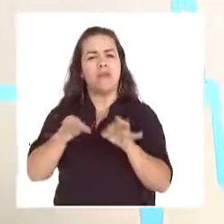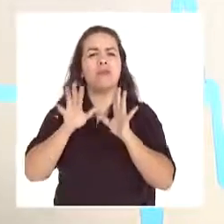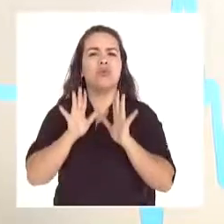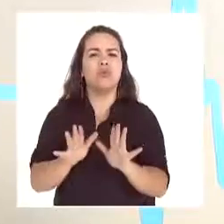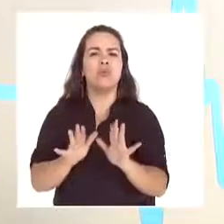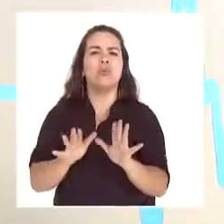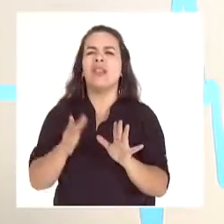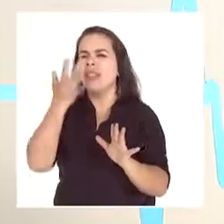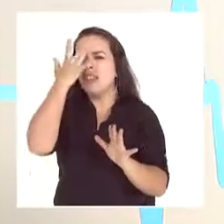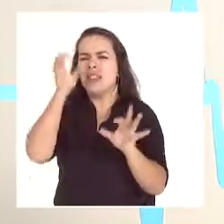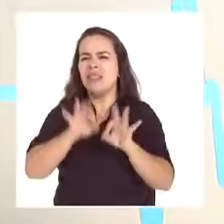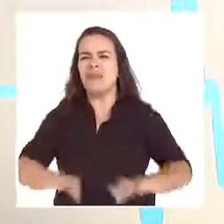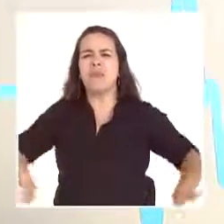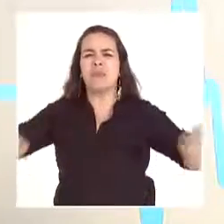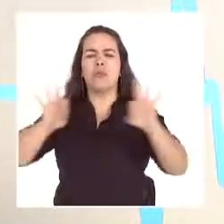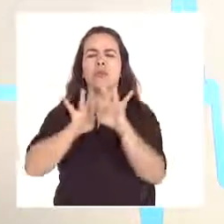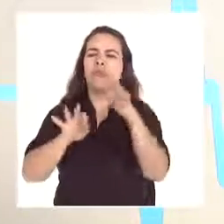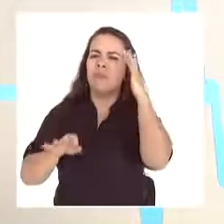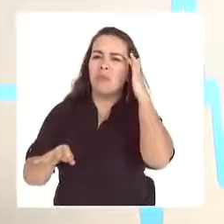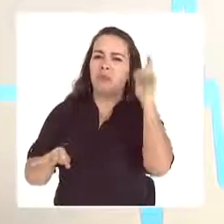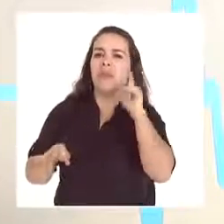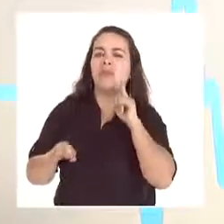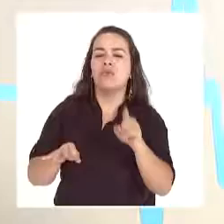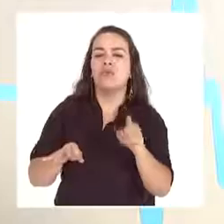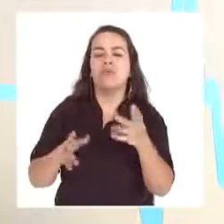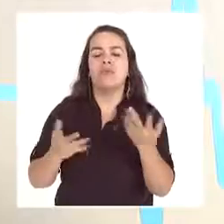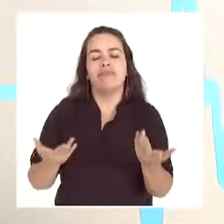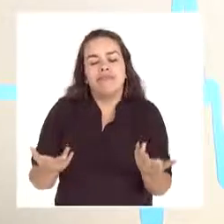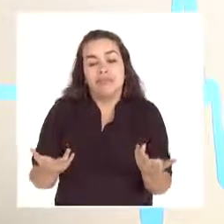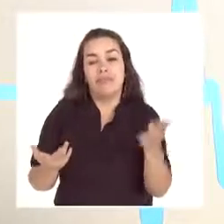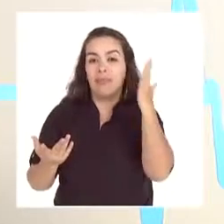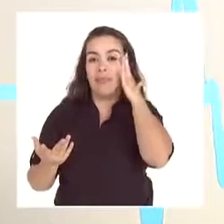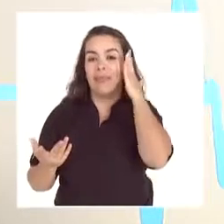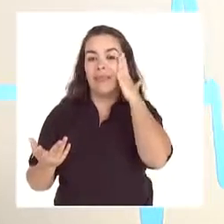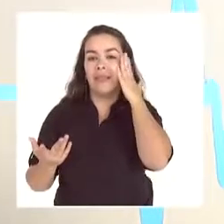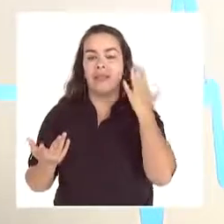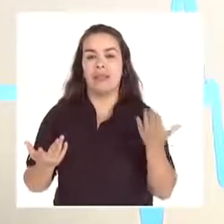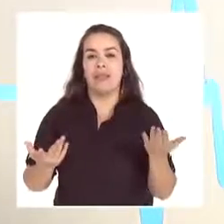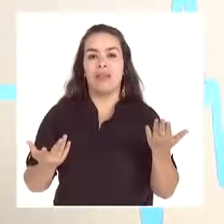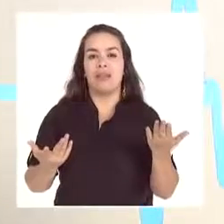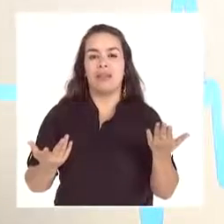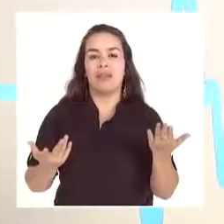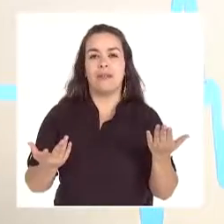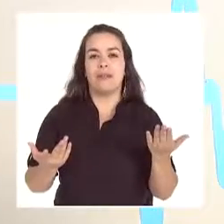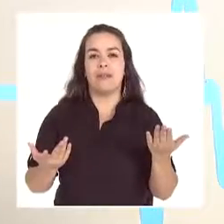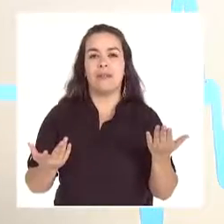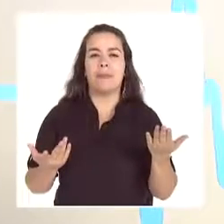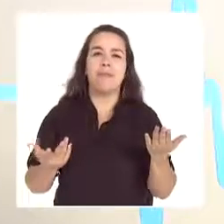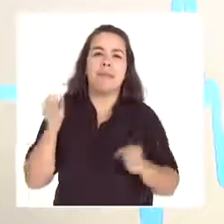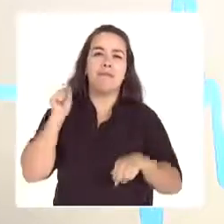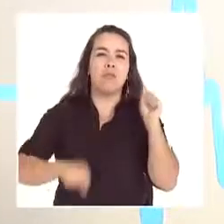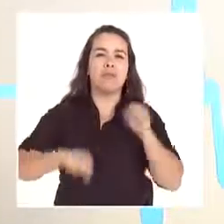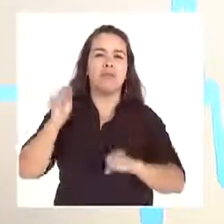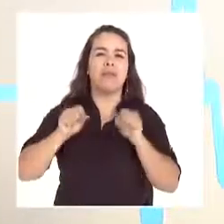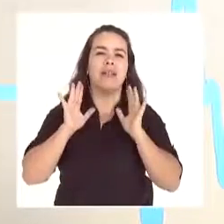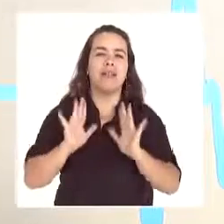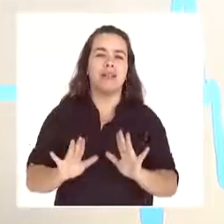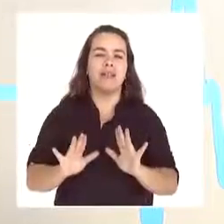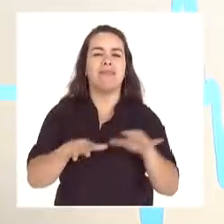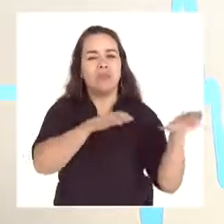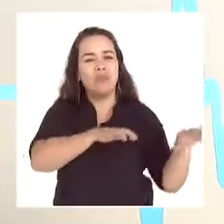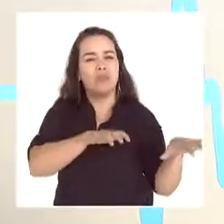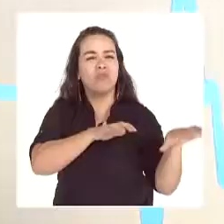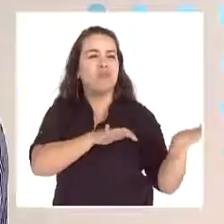la importancia de estos estudios para ustedes poder tener la posibilidad de tomar una conducta